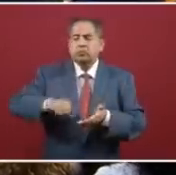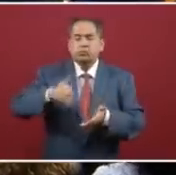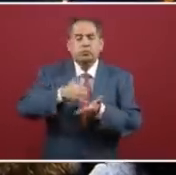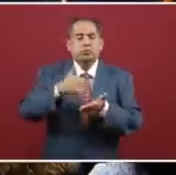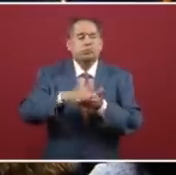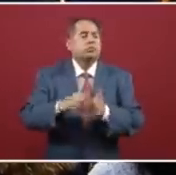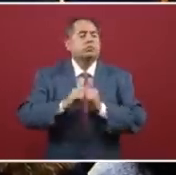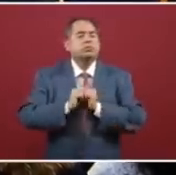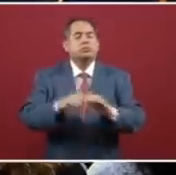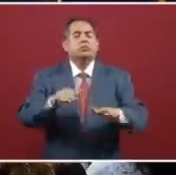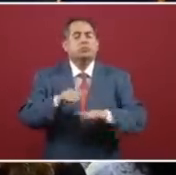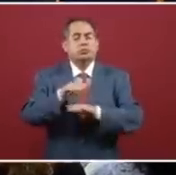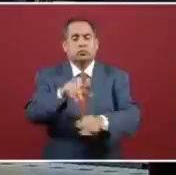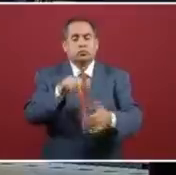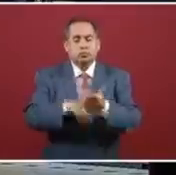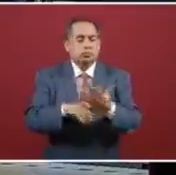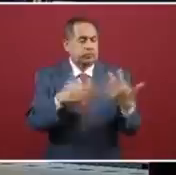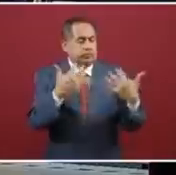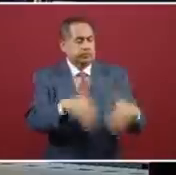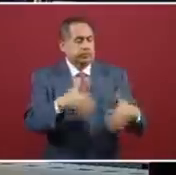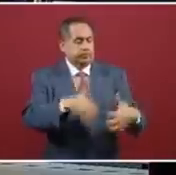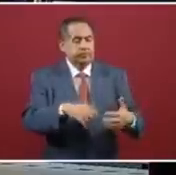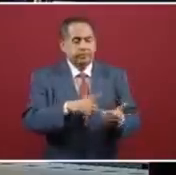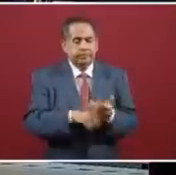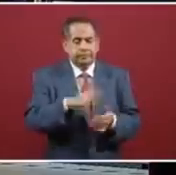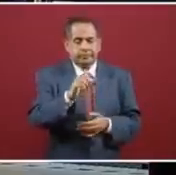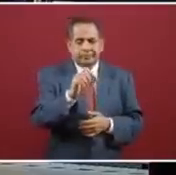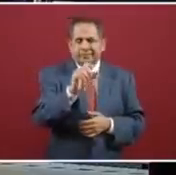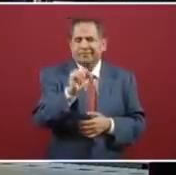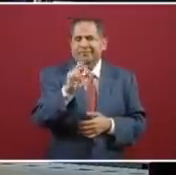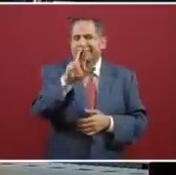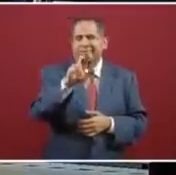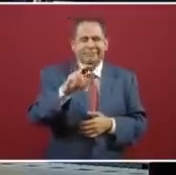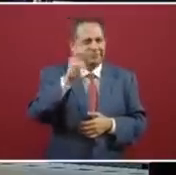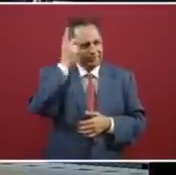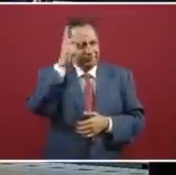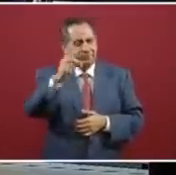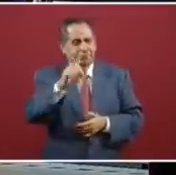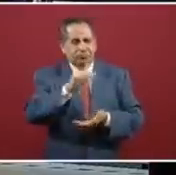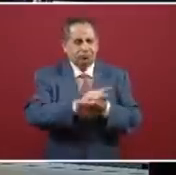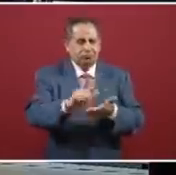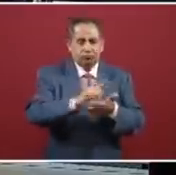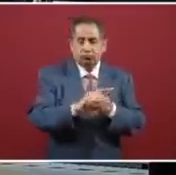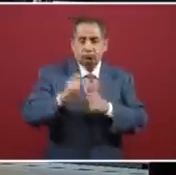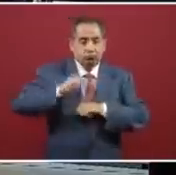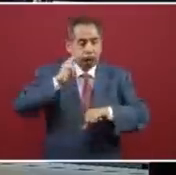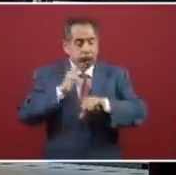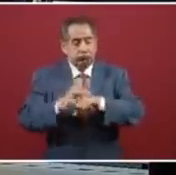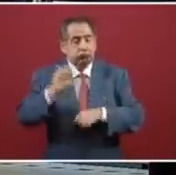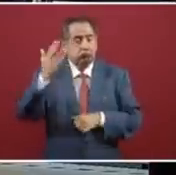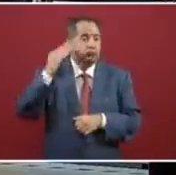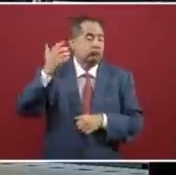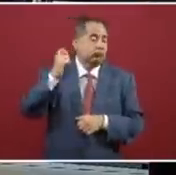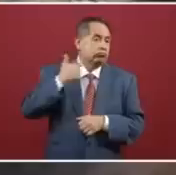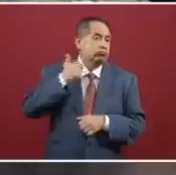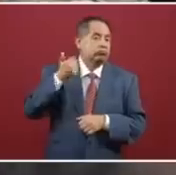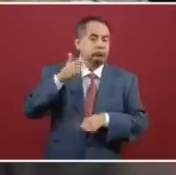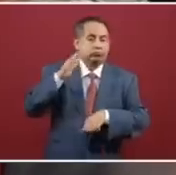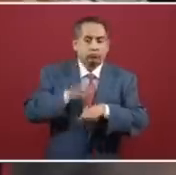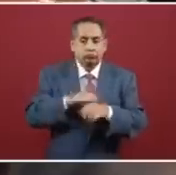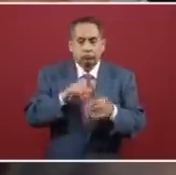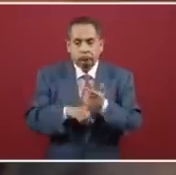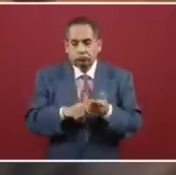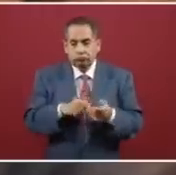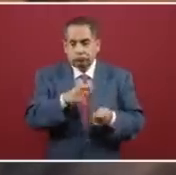hoy respecto de las empresas del sar de la limpieza que adquirió contratos en su administración pese a que